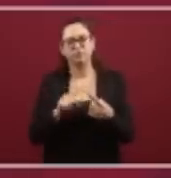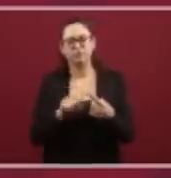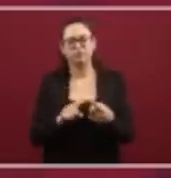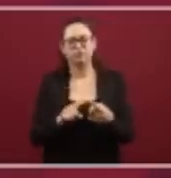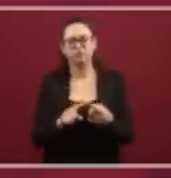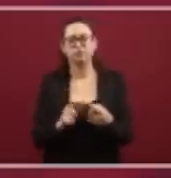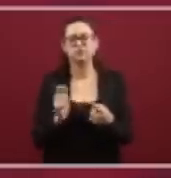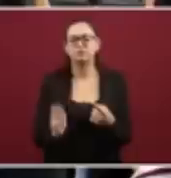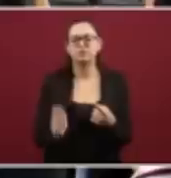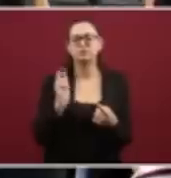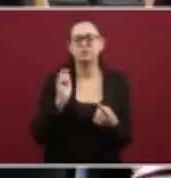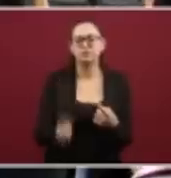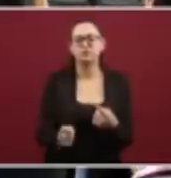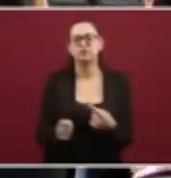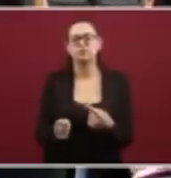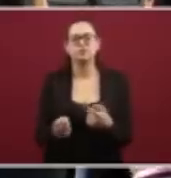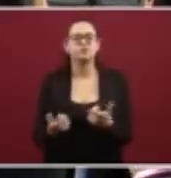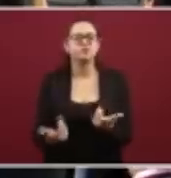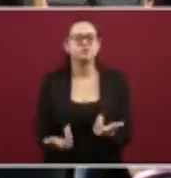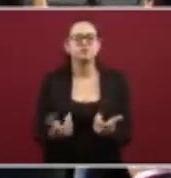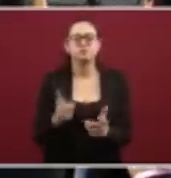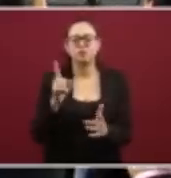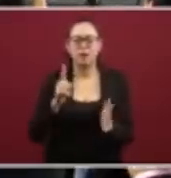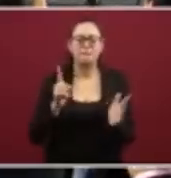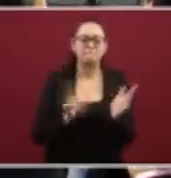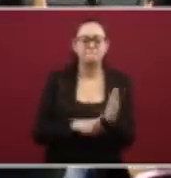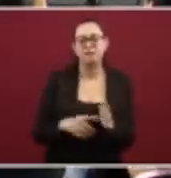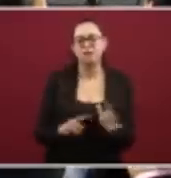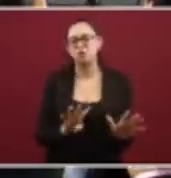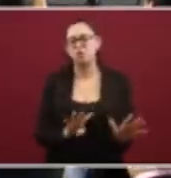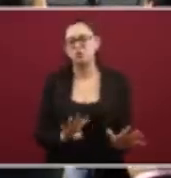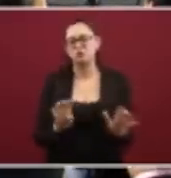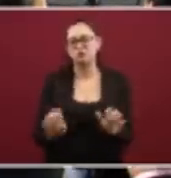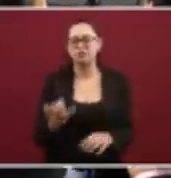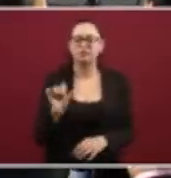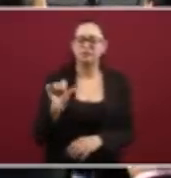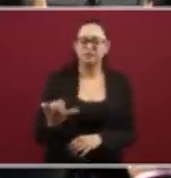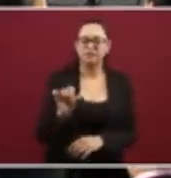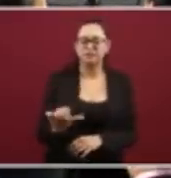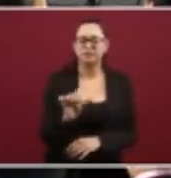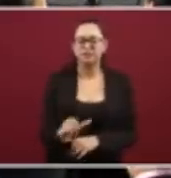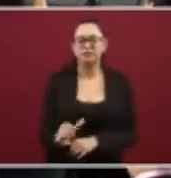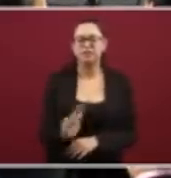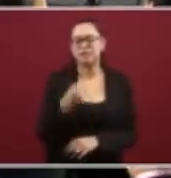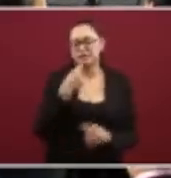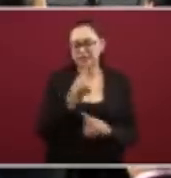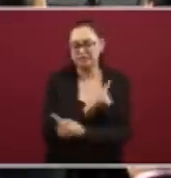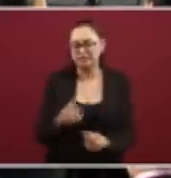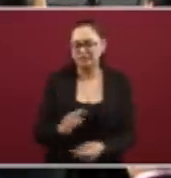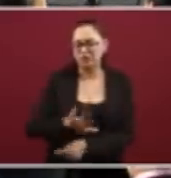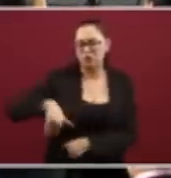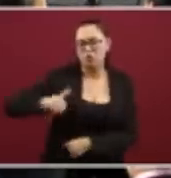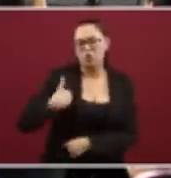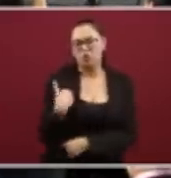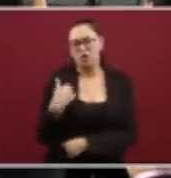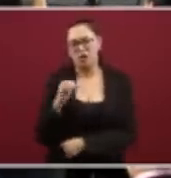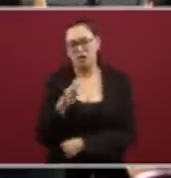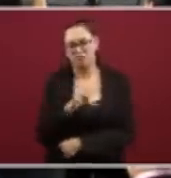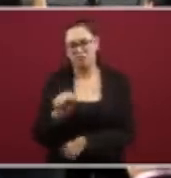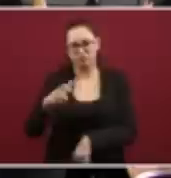simulacro simultáneo en las 1416 guarderías del imms a las 10 de la